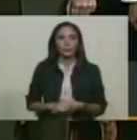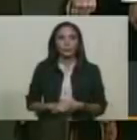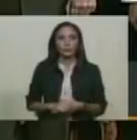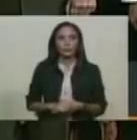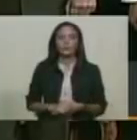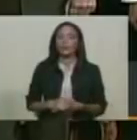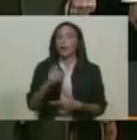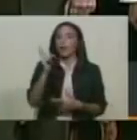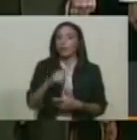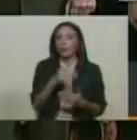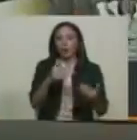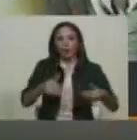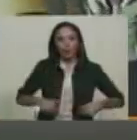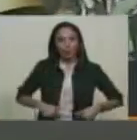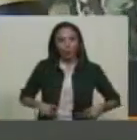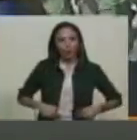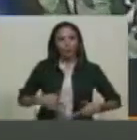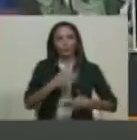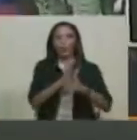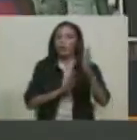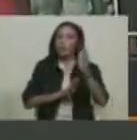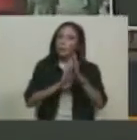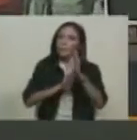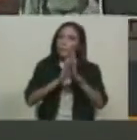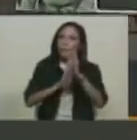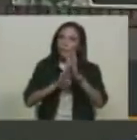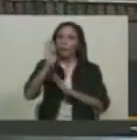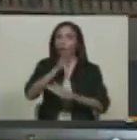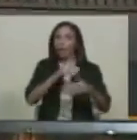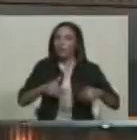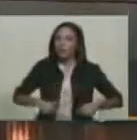en el esfuerzo, en la eficacia, en la eficiencia, en el trabajo.